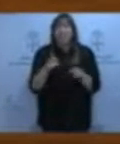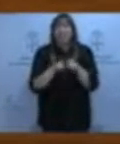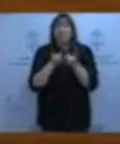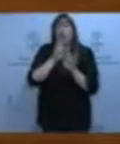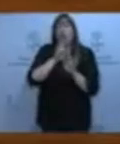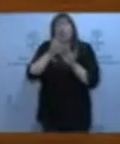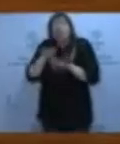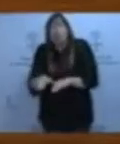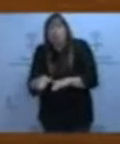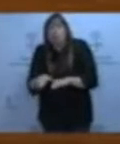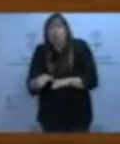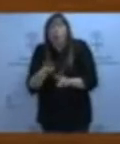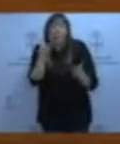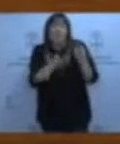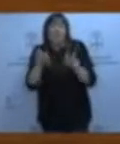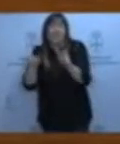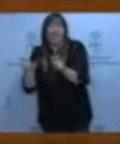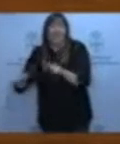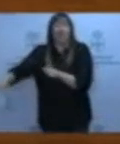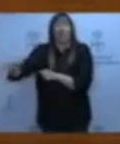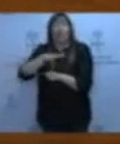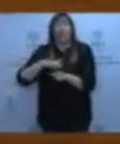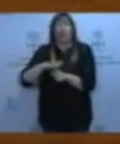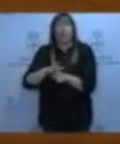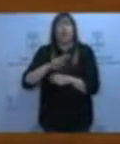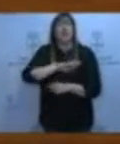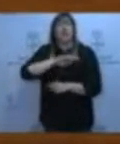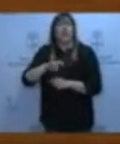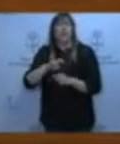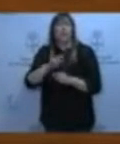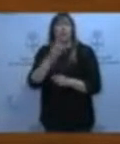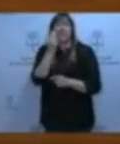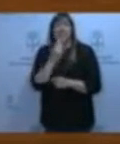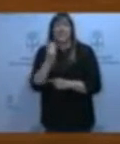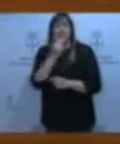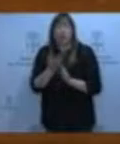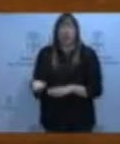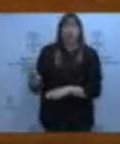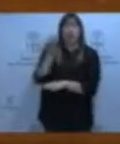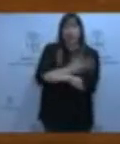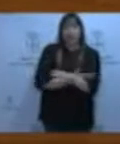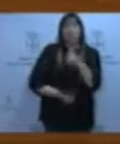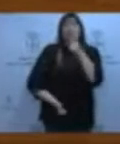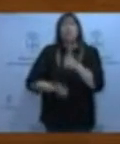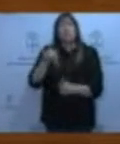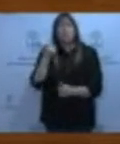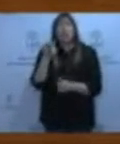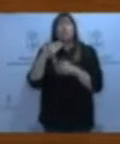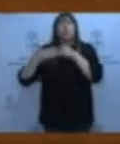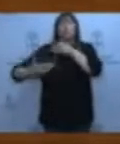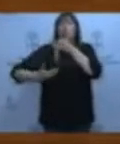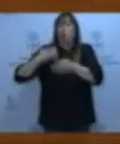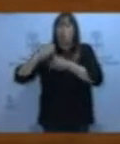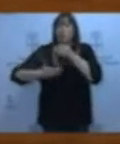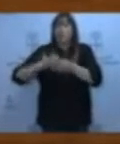ligadas a tradiciones religiosas precristianas que permiten aún hoy observar una amplia utilización del procedimiento